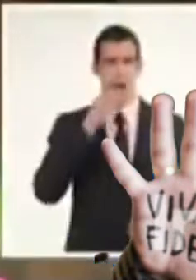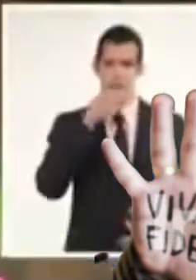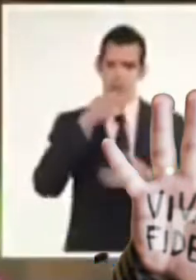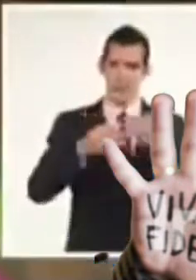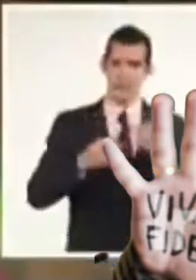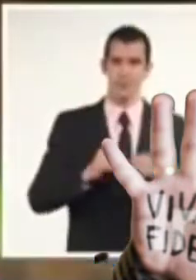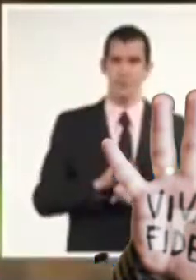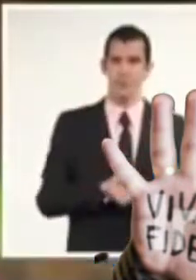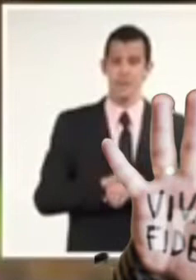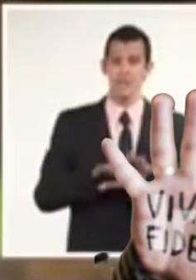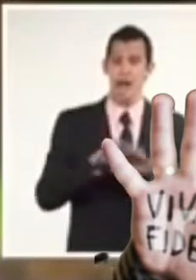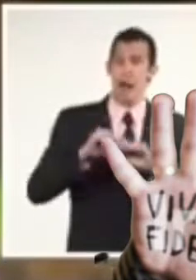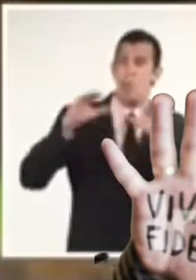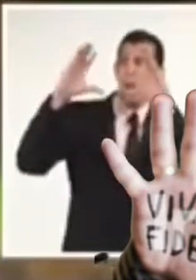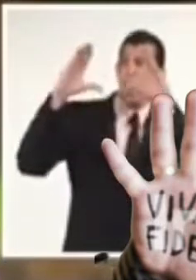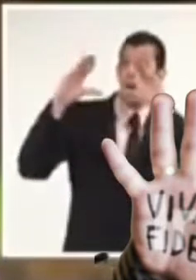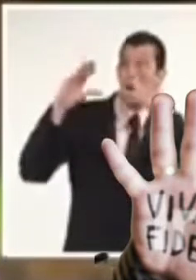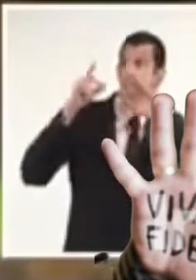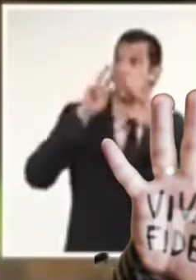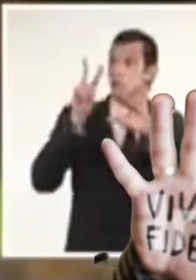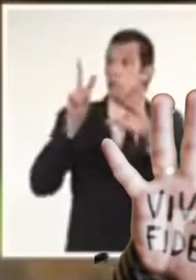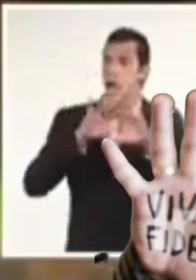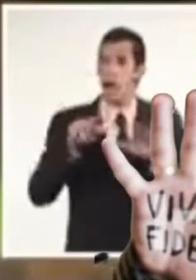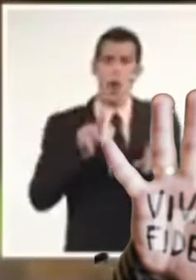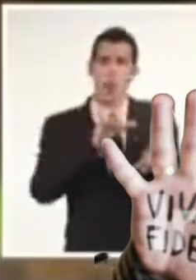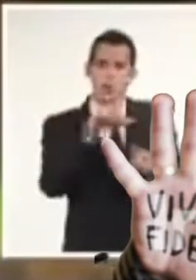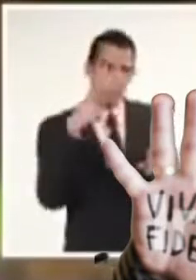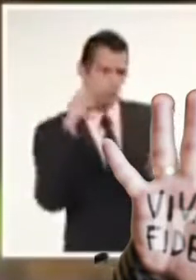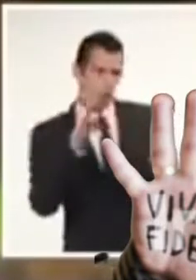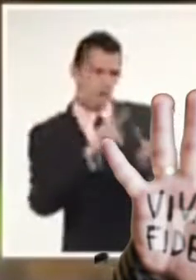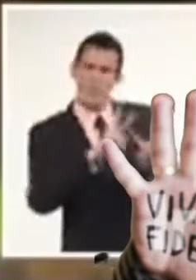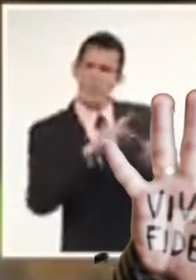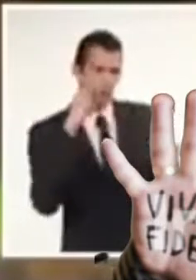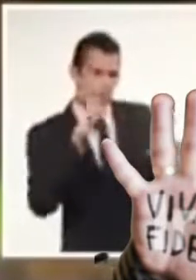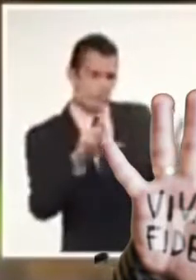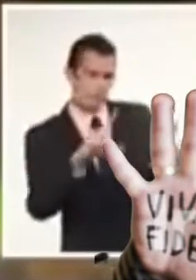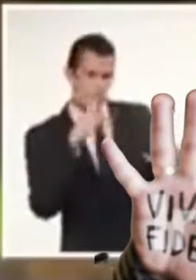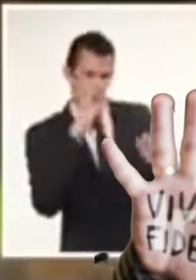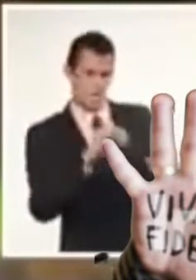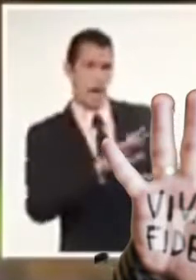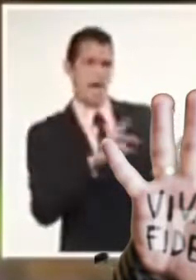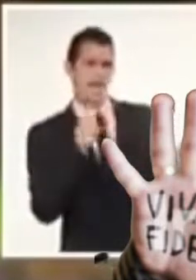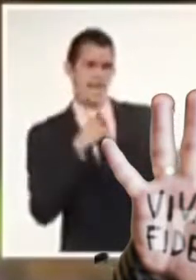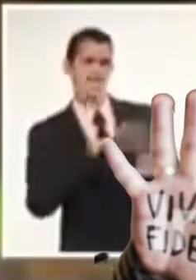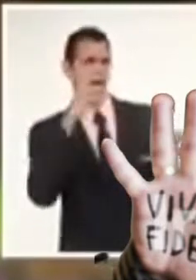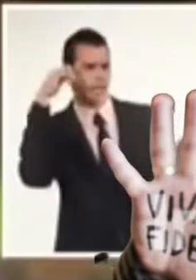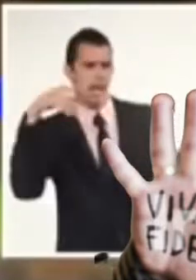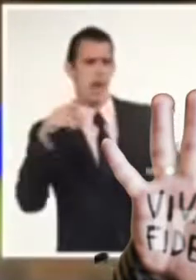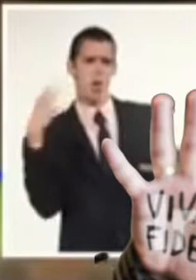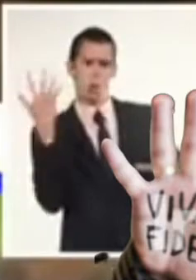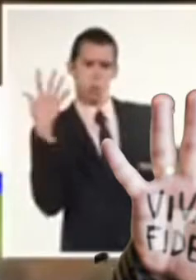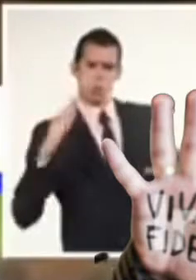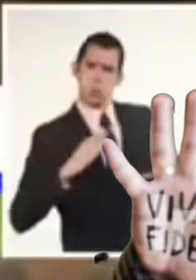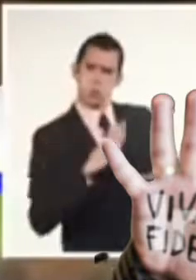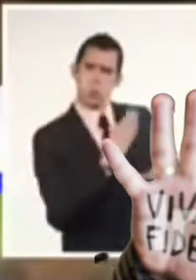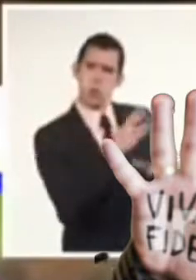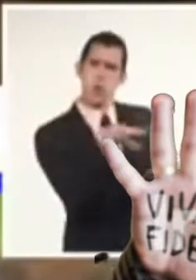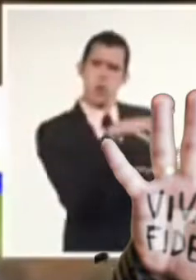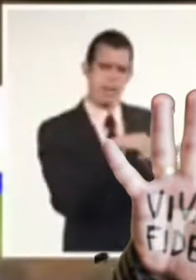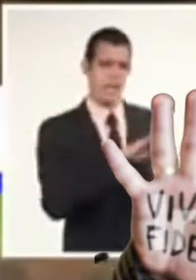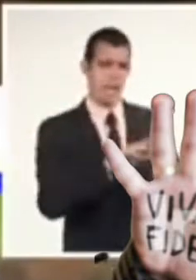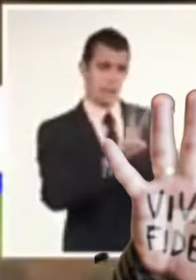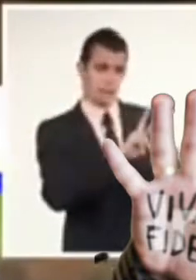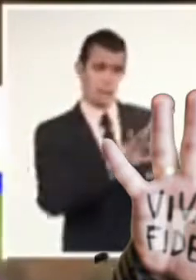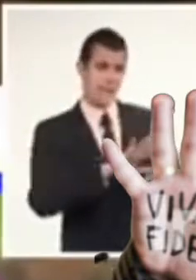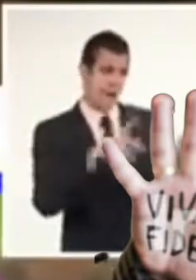Yo al momento que vi el noticiero, que fue el último parte que vi, para saber realmente por dónde era la trayectoria, guardé el televisor, que era